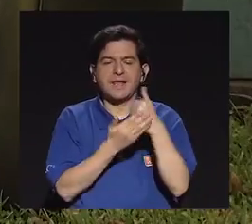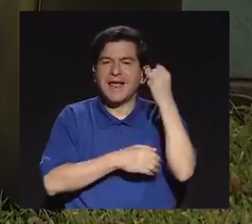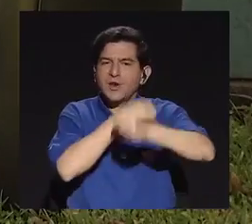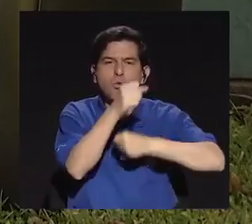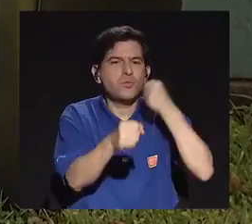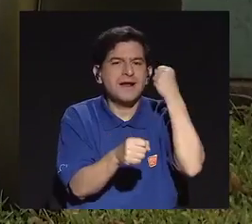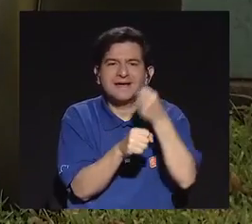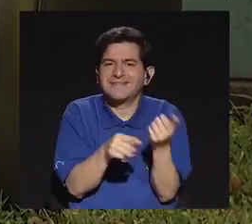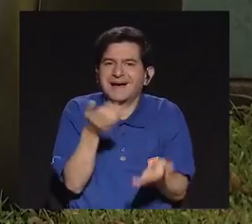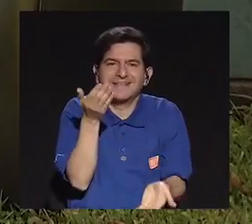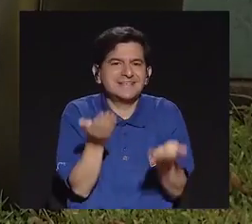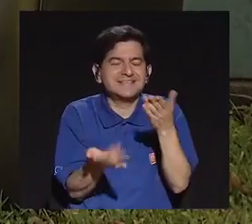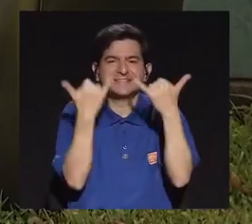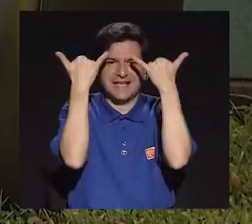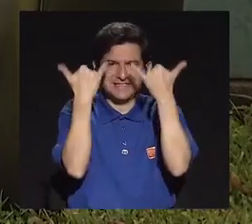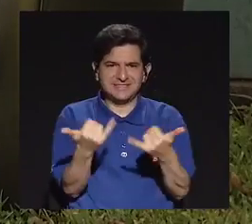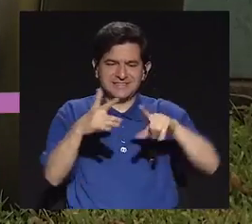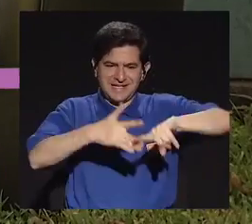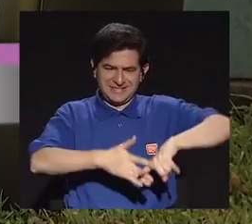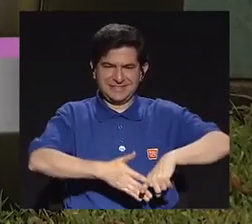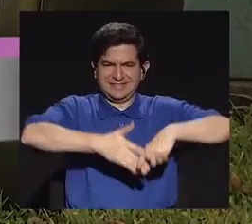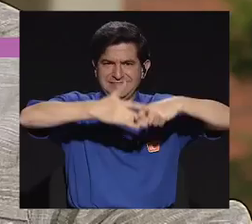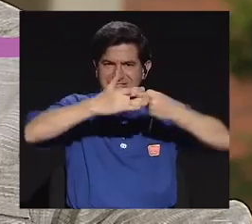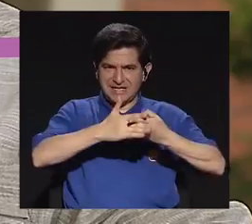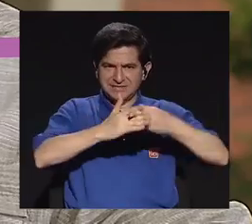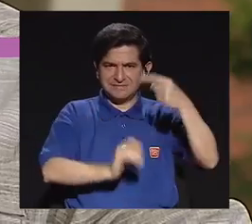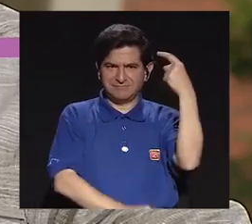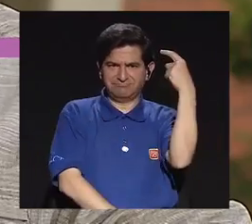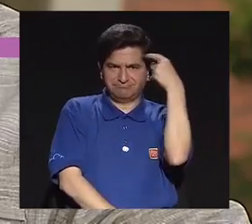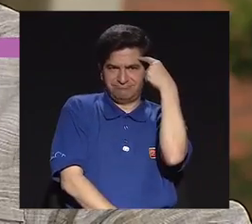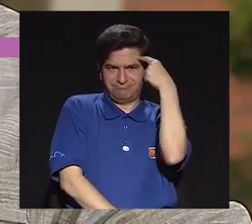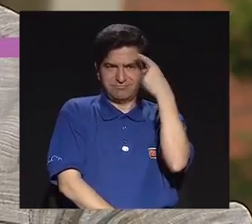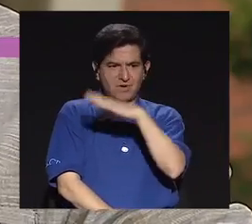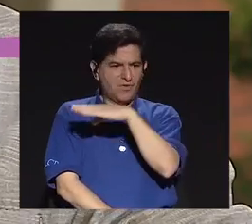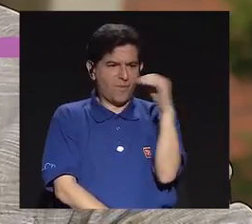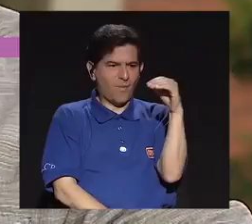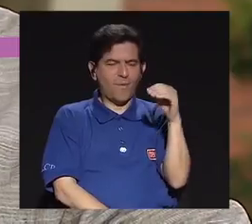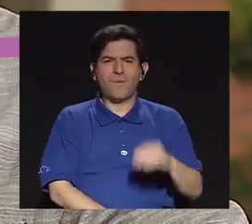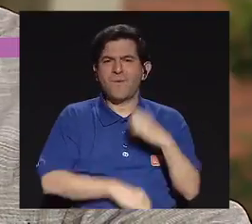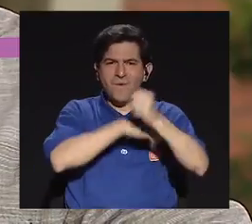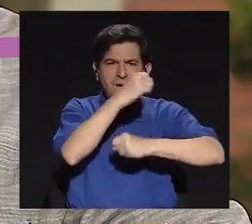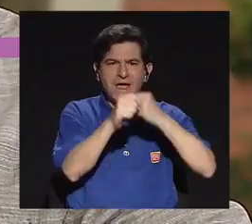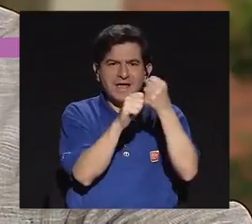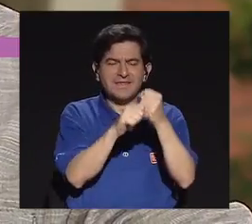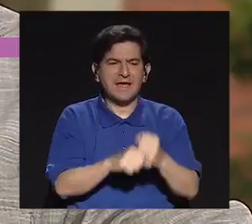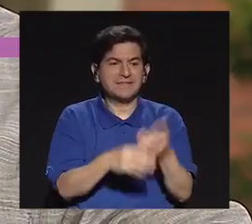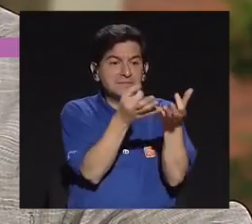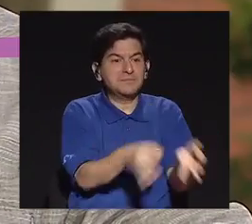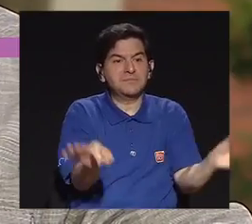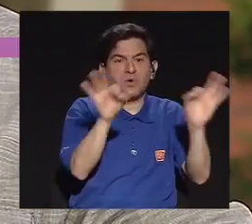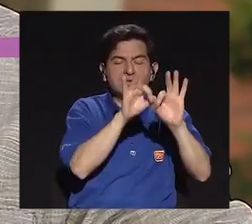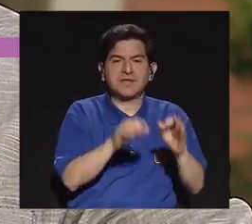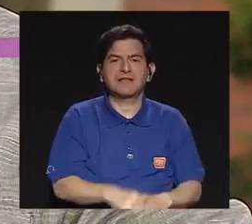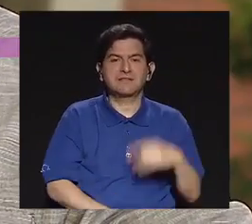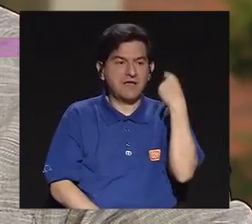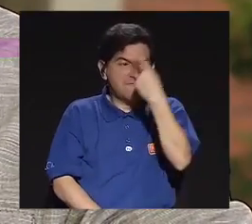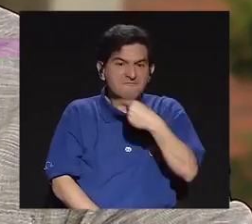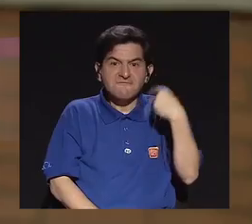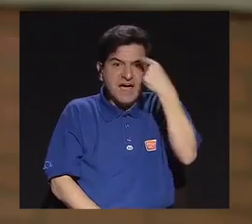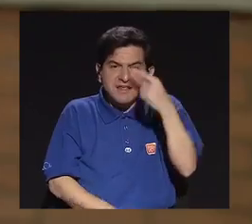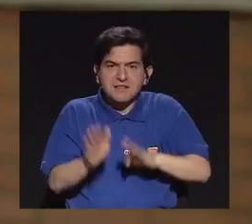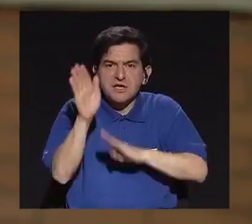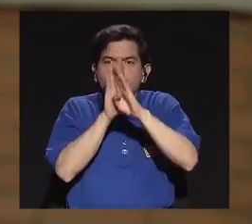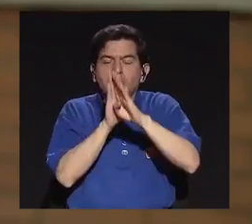alguna edad a la que ya podemos comenzar a pensar o a una edad clave en la que el vértigo se